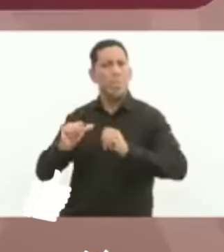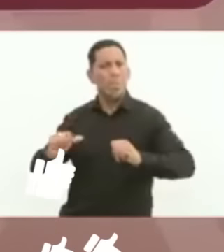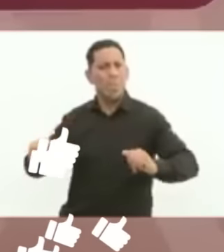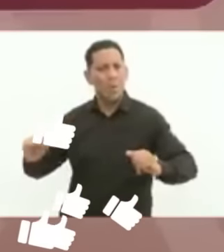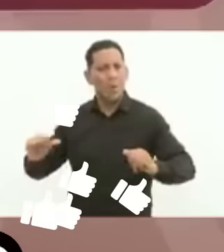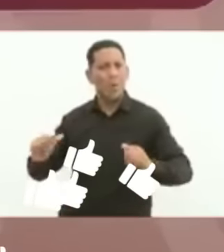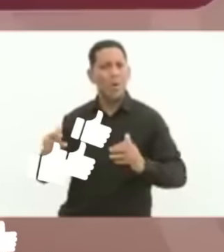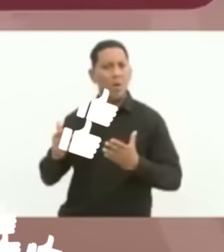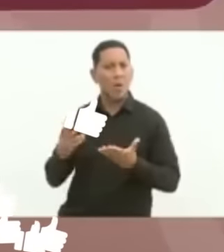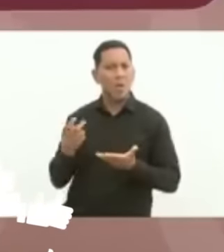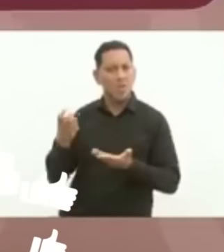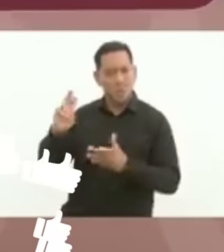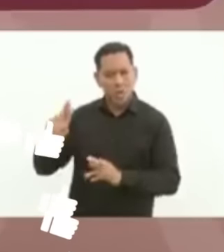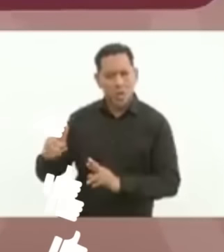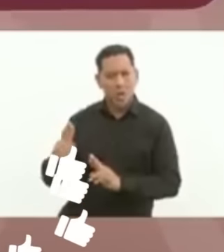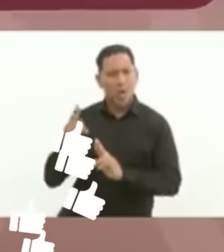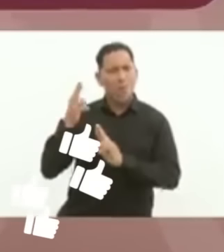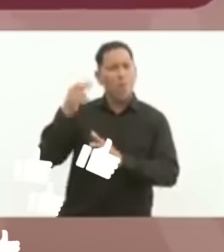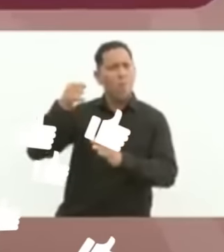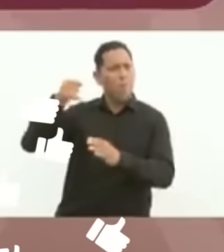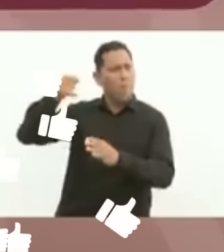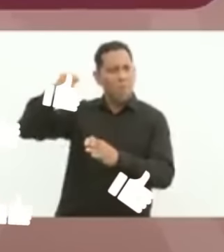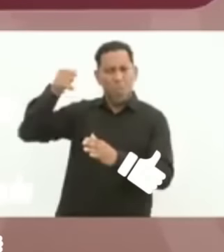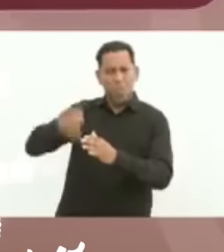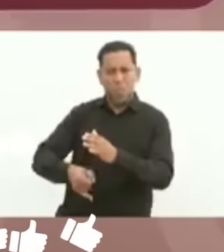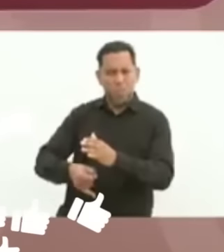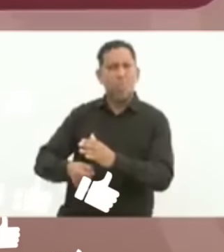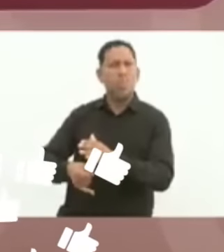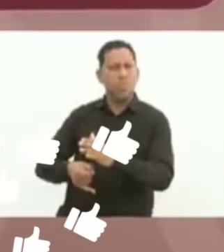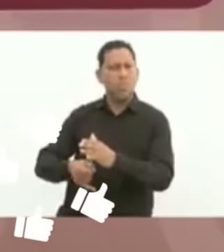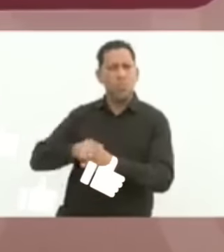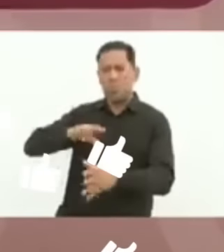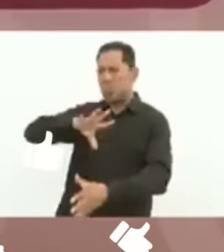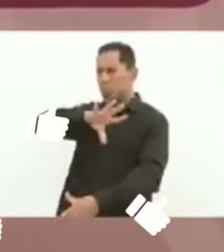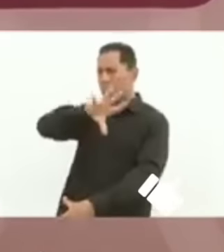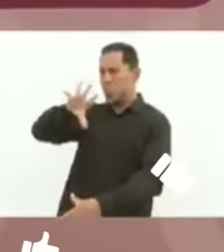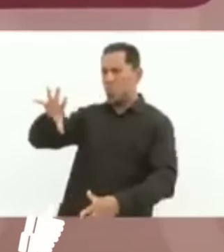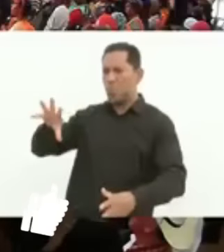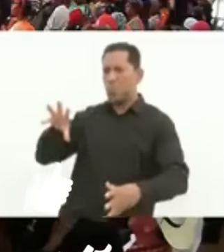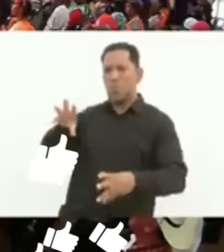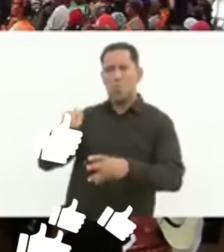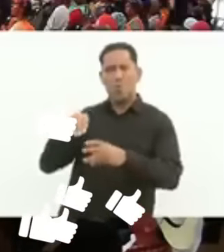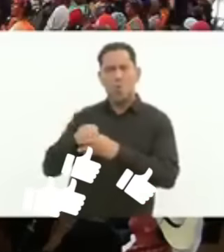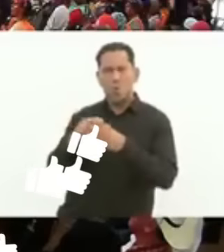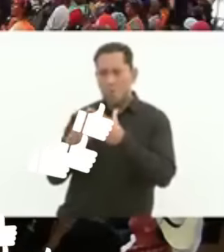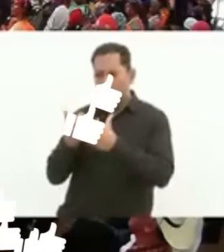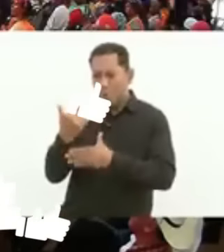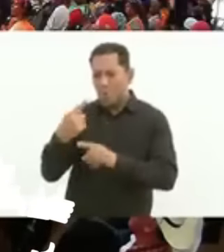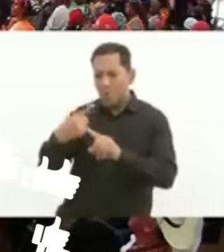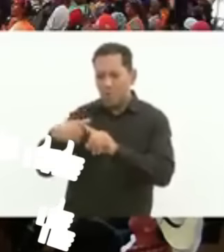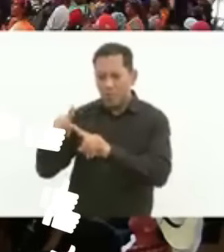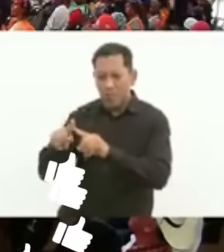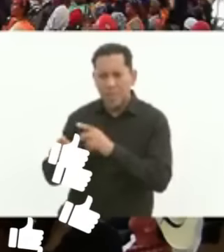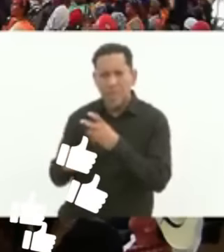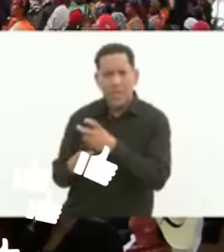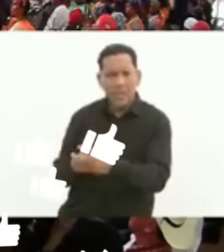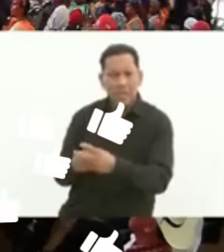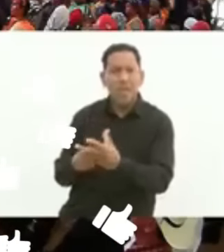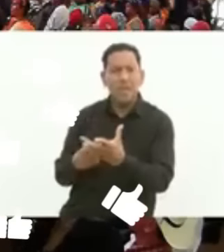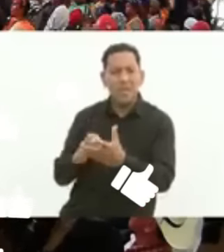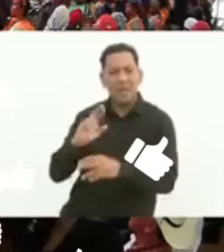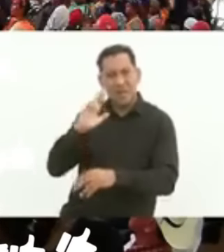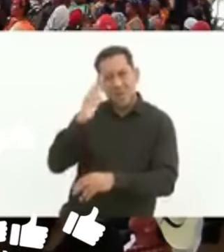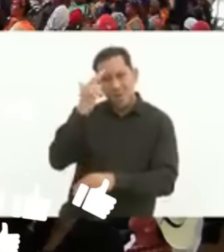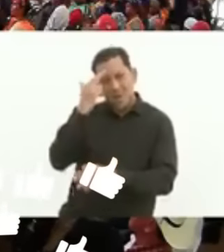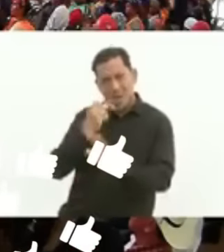deja de ser una evolución profunda en todo sobre todo en un gobierno que dejó de mirar a